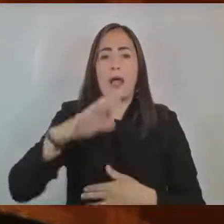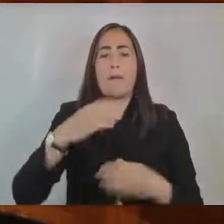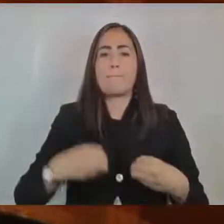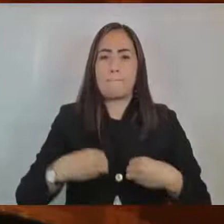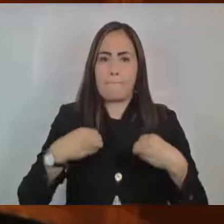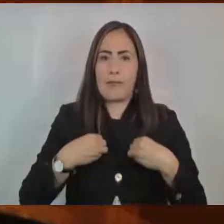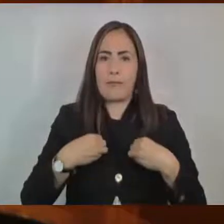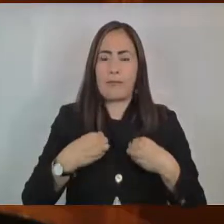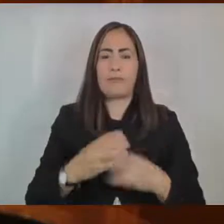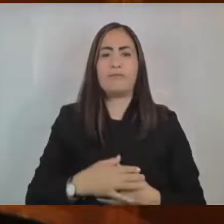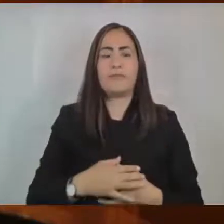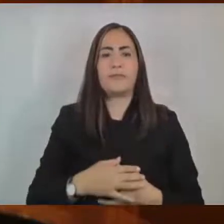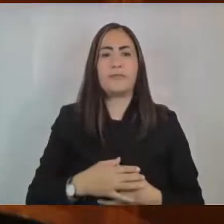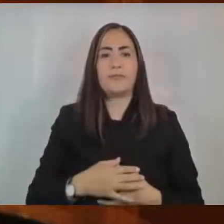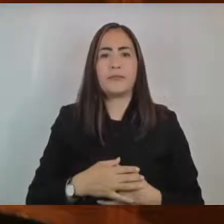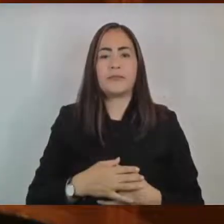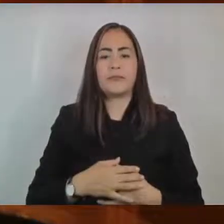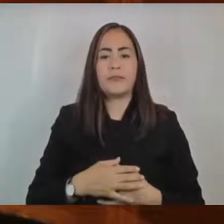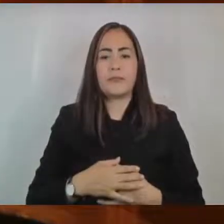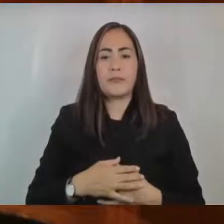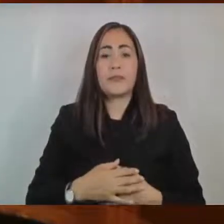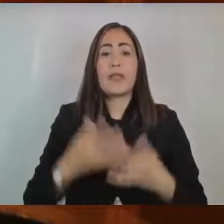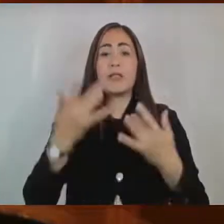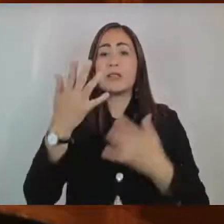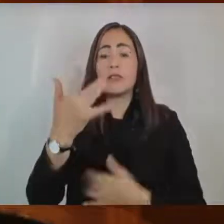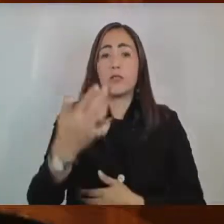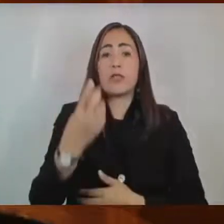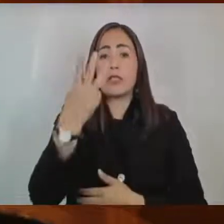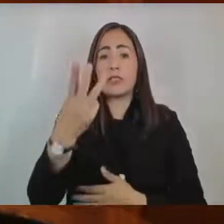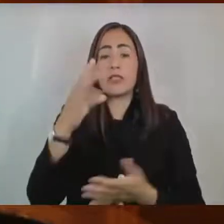en la entidad, cifra dentro de la cual el